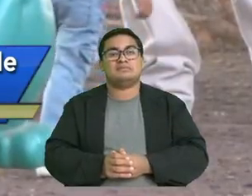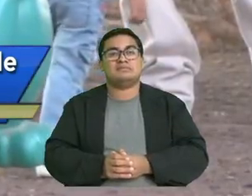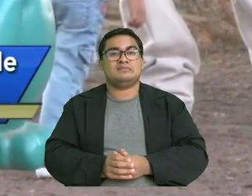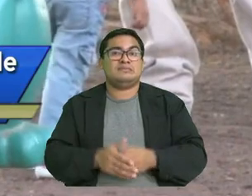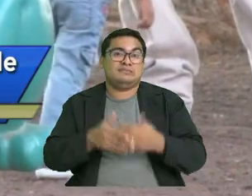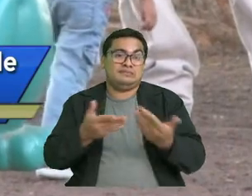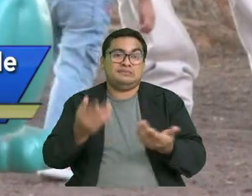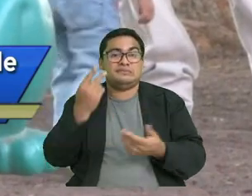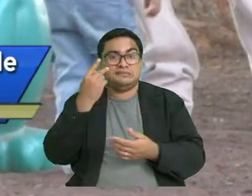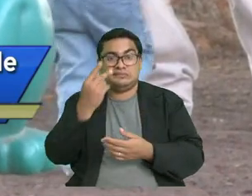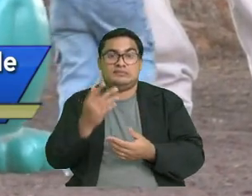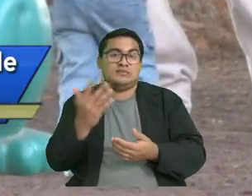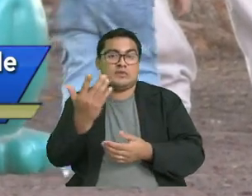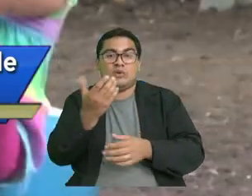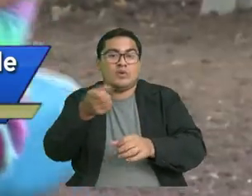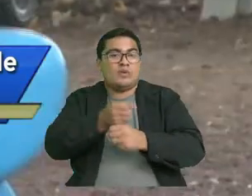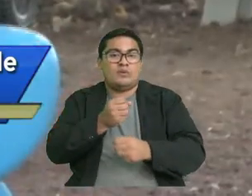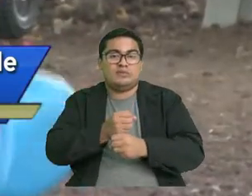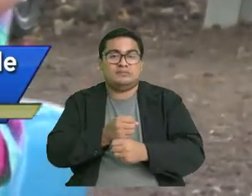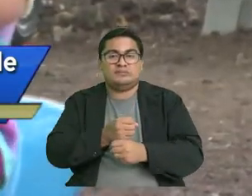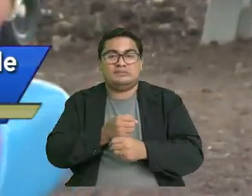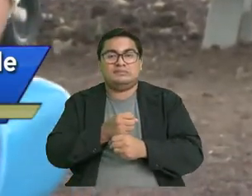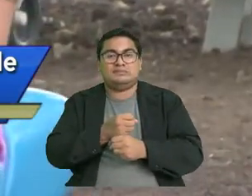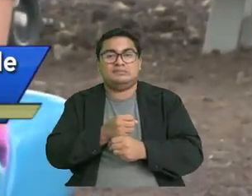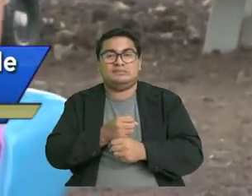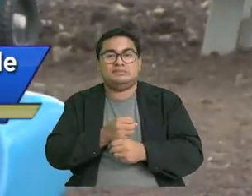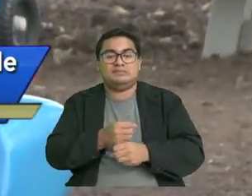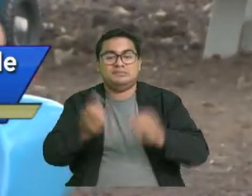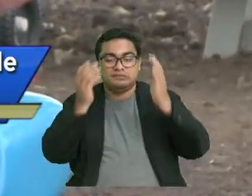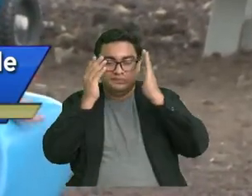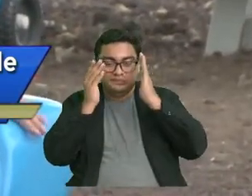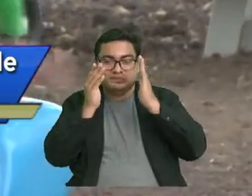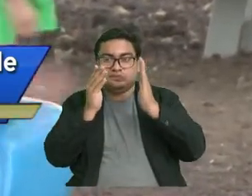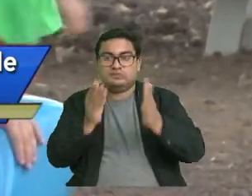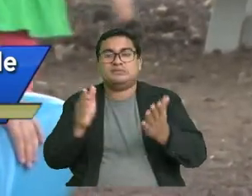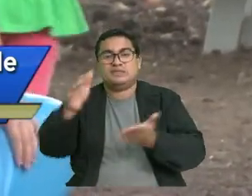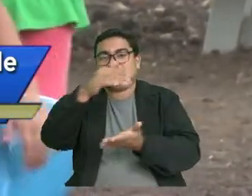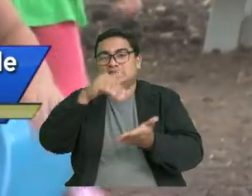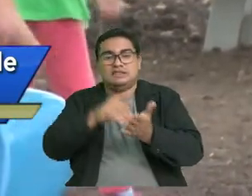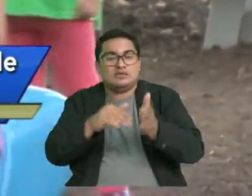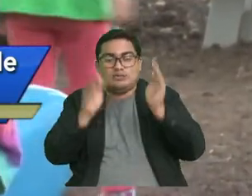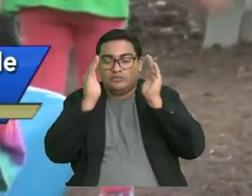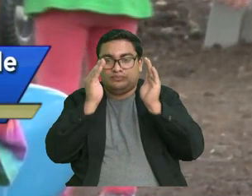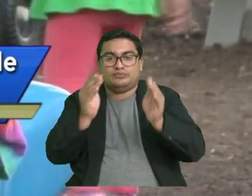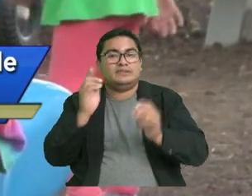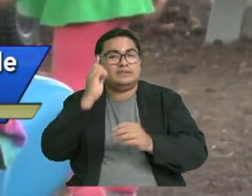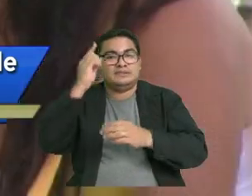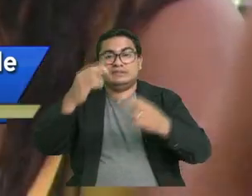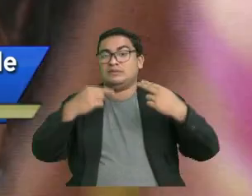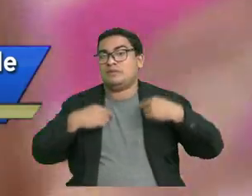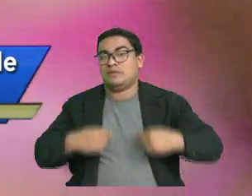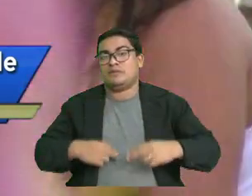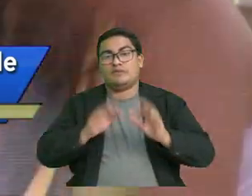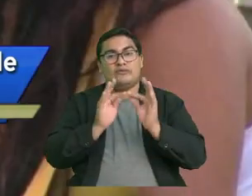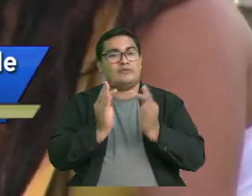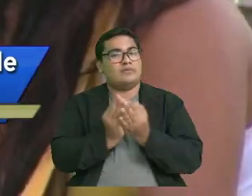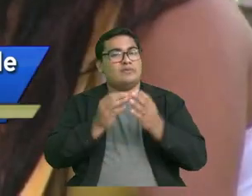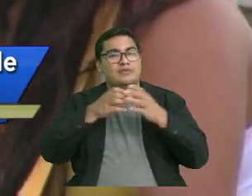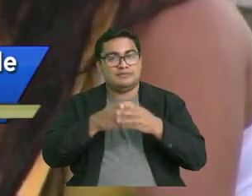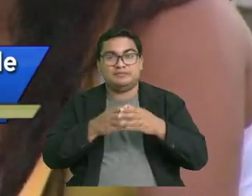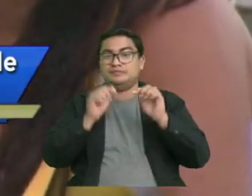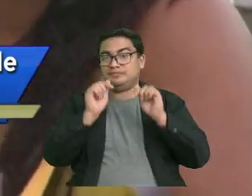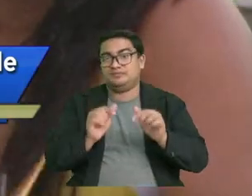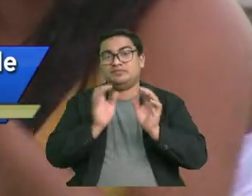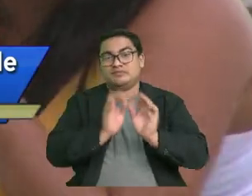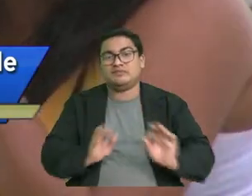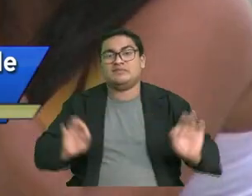Entonces vemos que todo el quehacer, el centro para el desarrollo humano es la familia. Entonces, qué